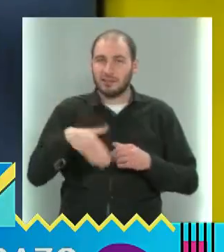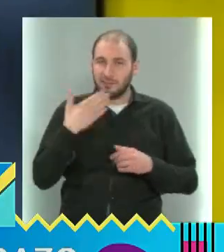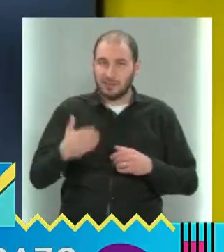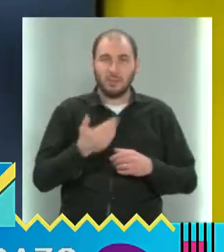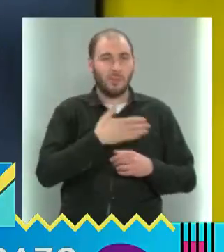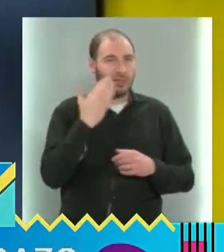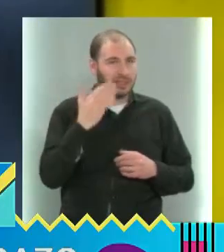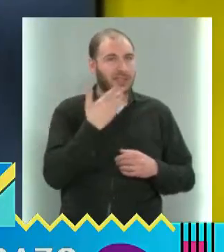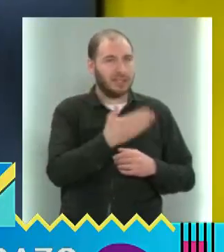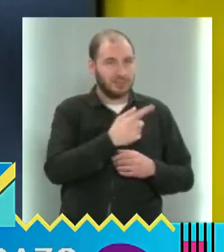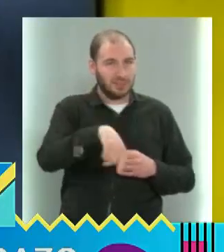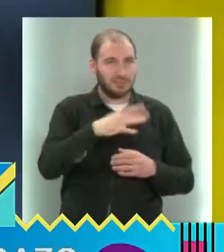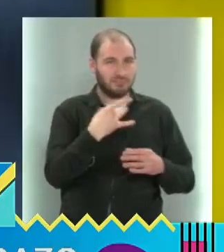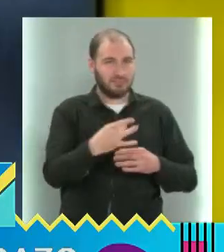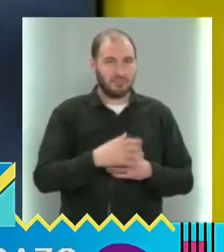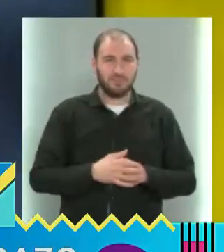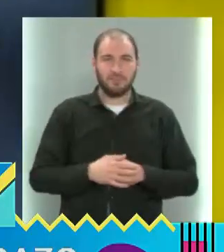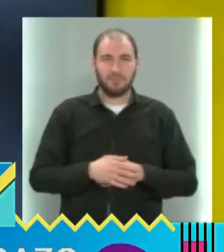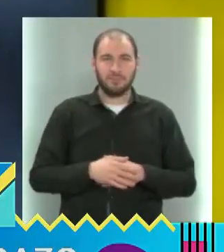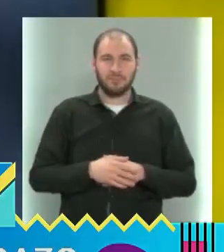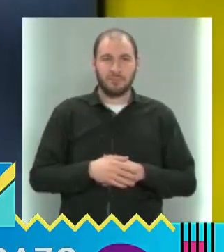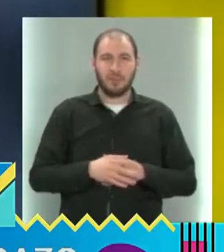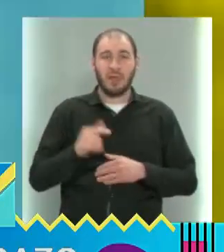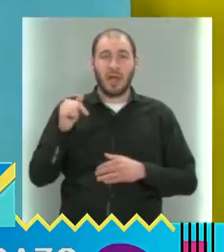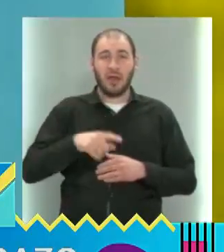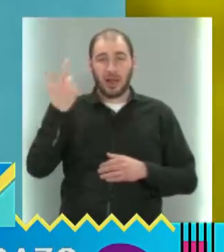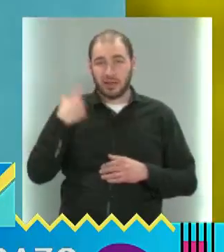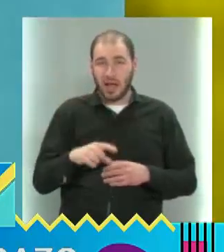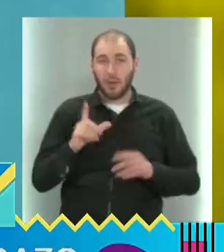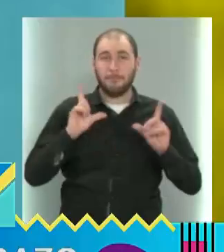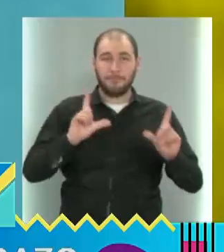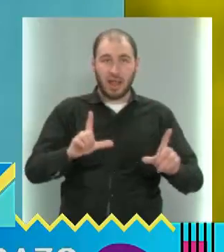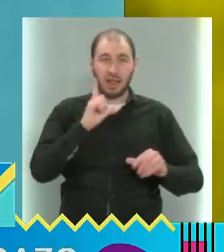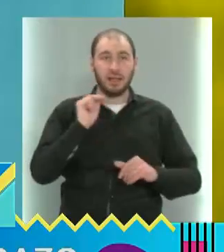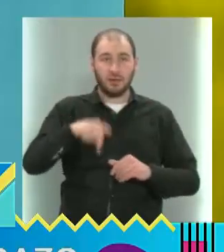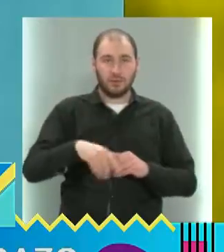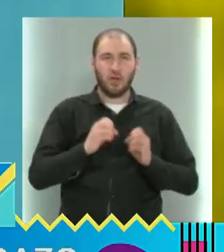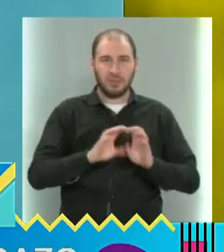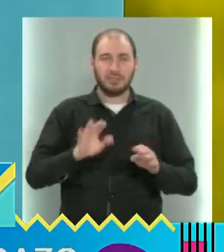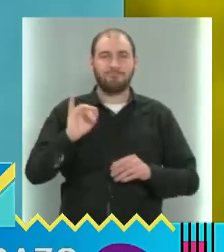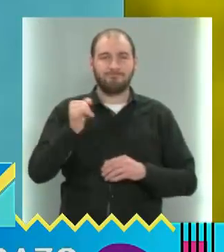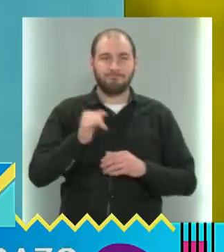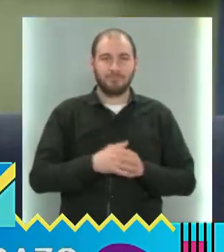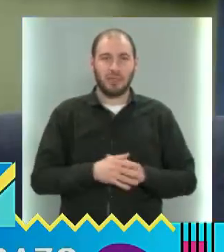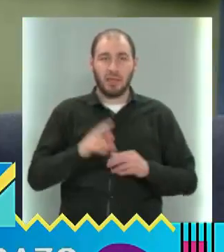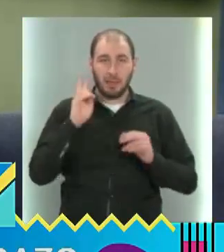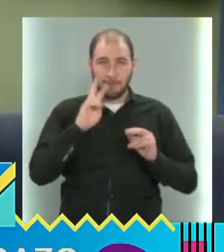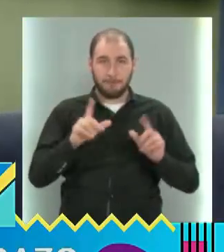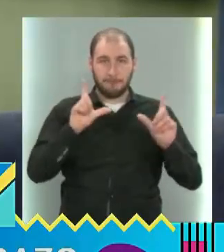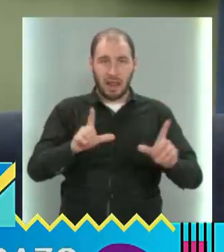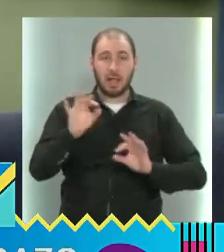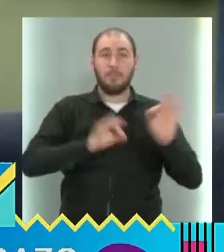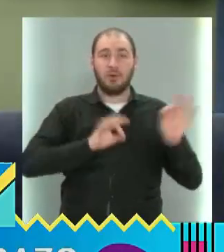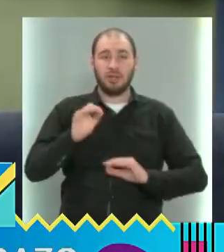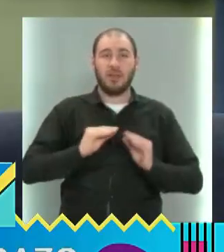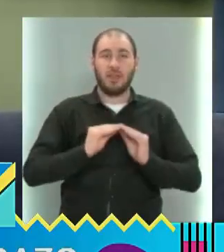estar presente. Buenas tardes, muchas gracias a ustedes por la invitación. Bien. Vamos, Caro, a la placa del día y ya arrancamos con el debate. Así es, vamos entonces a la placa de este proyecto